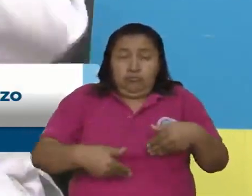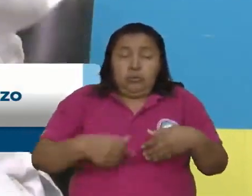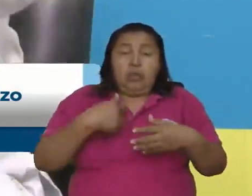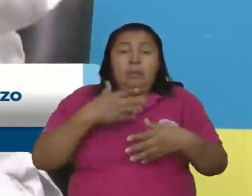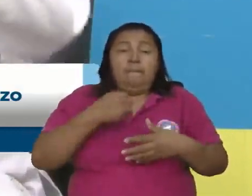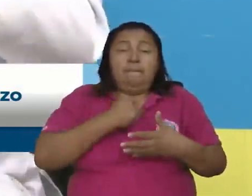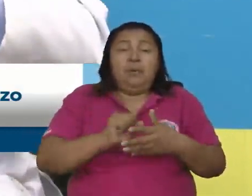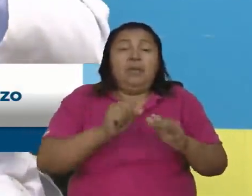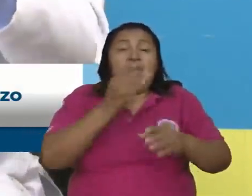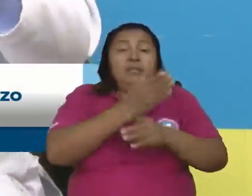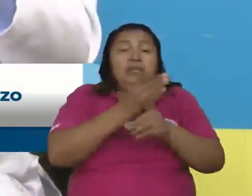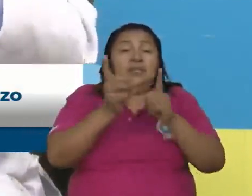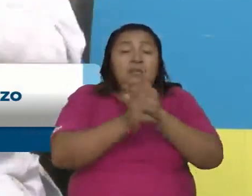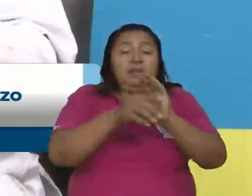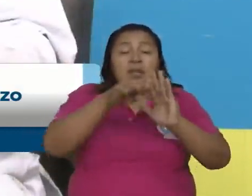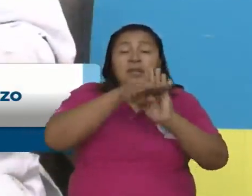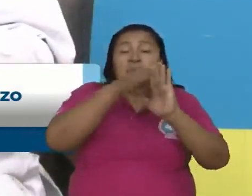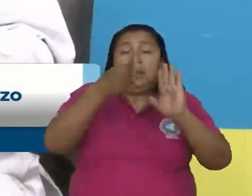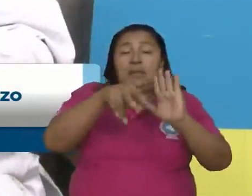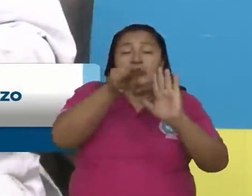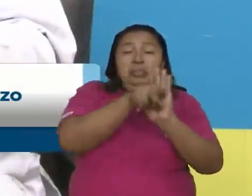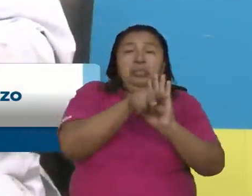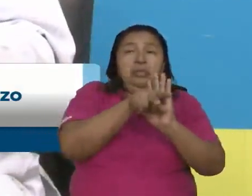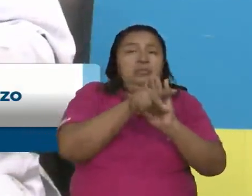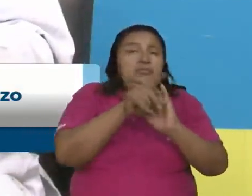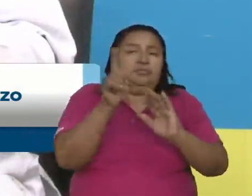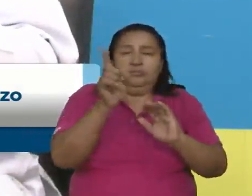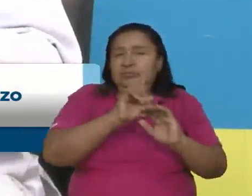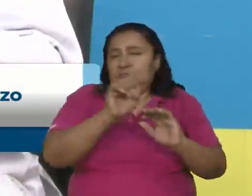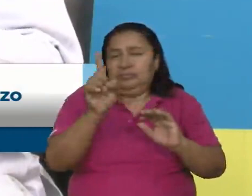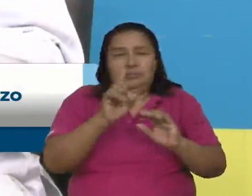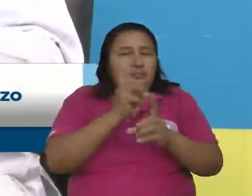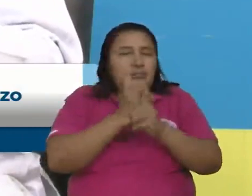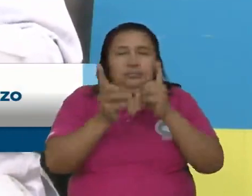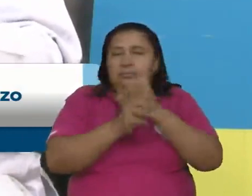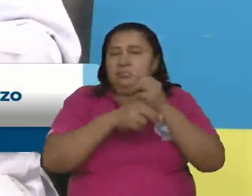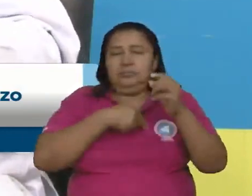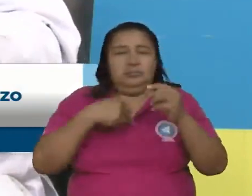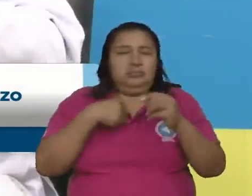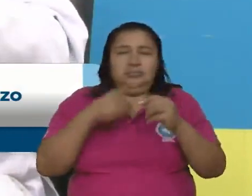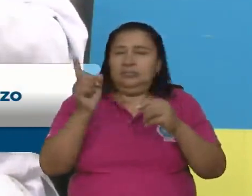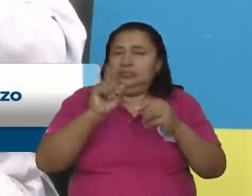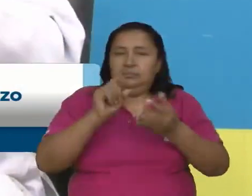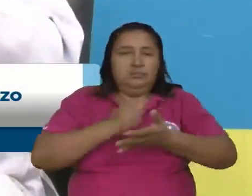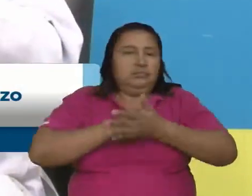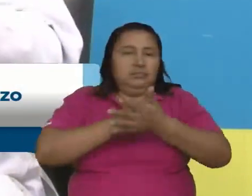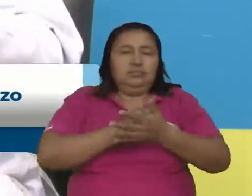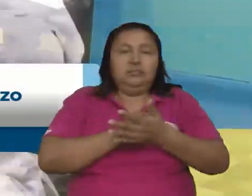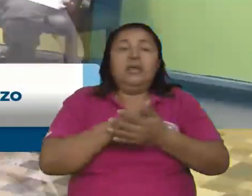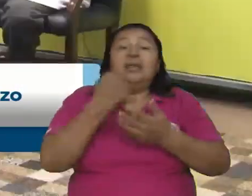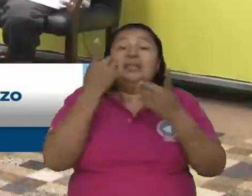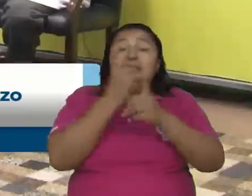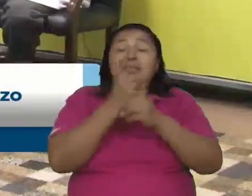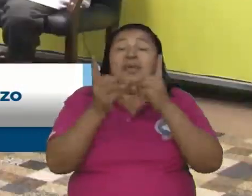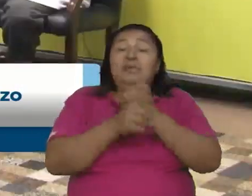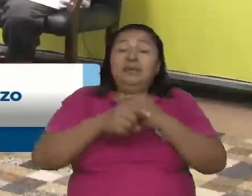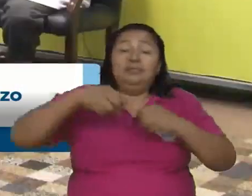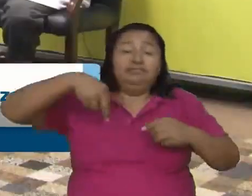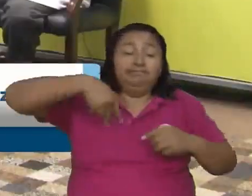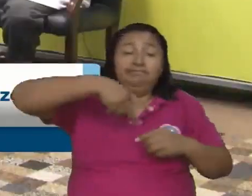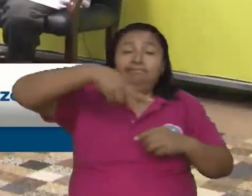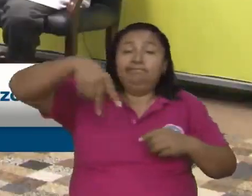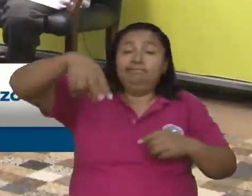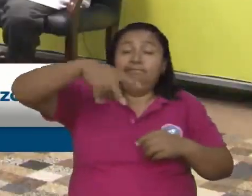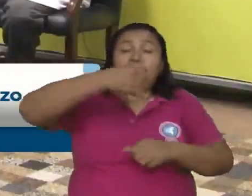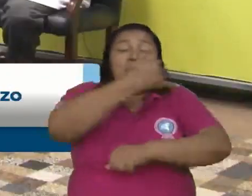parto, tenía que estar 7 días en la cama sin moverse, eso no hay que hacerlo. No ayuda. Hay que deambular tempranamente. En el hospital